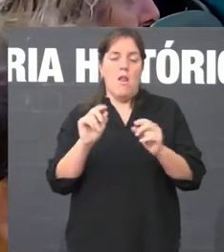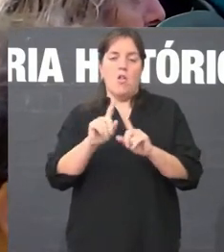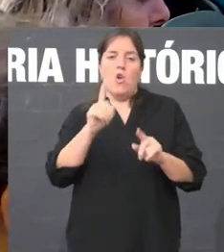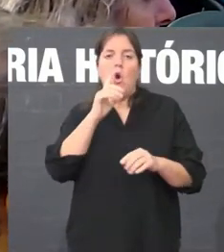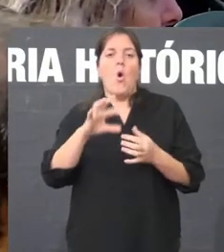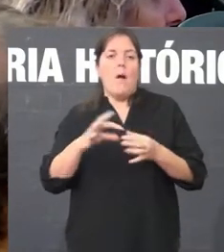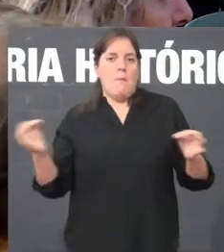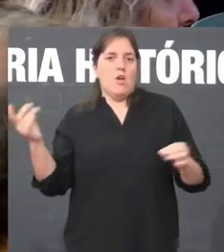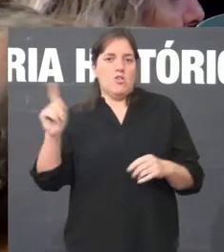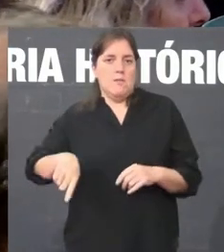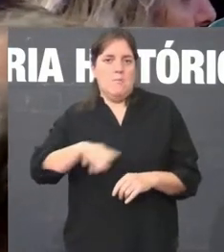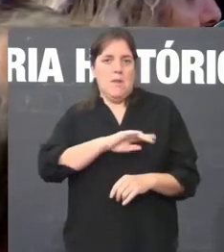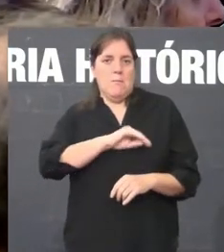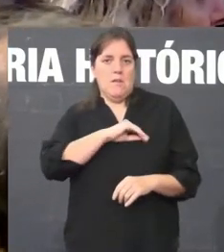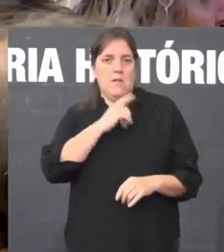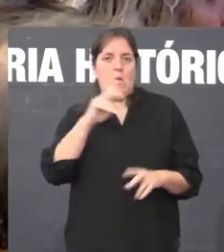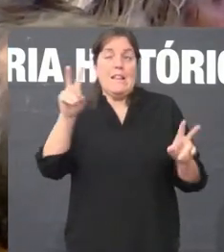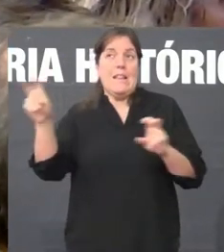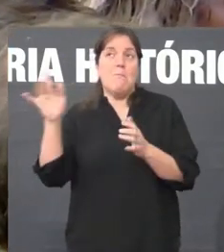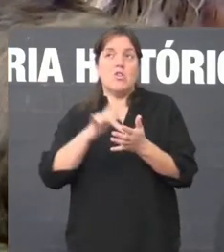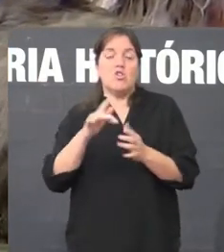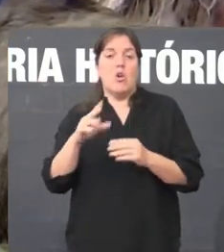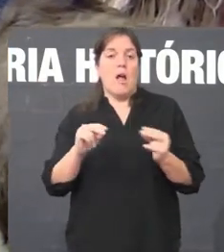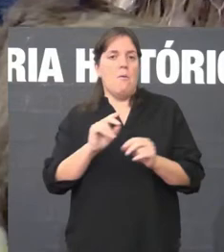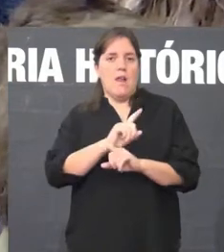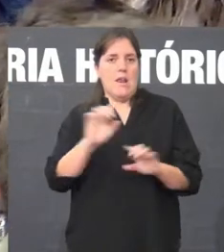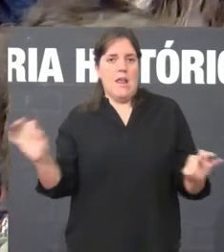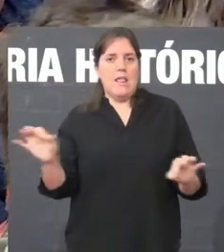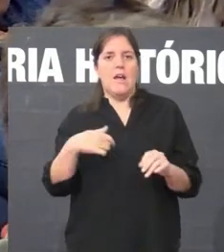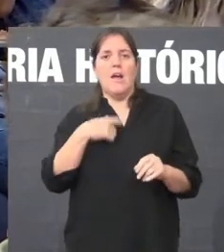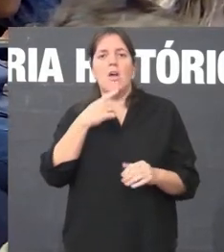también. Porque es que, había un